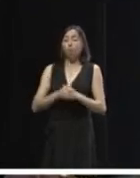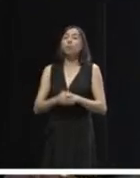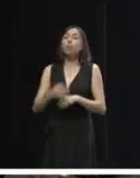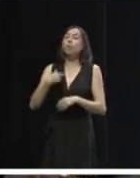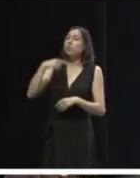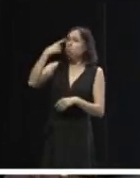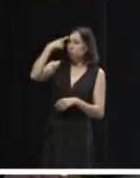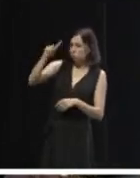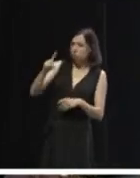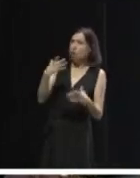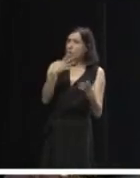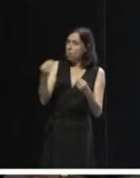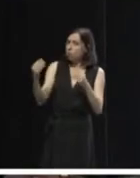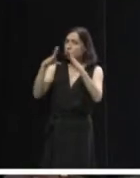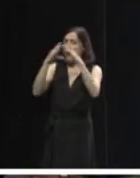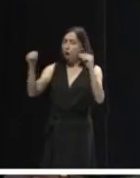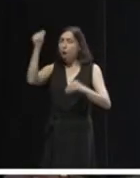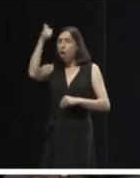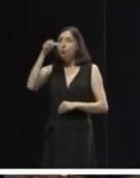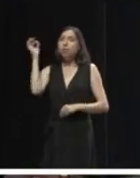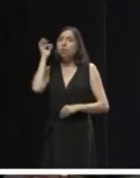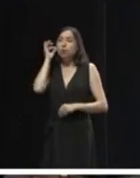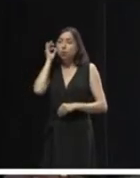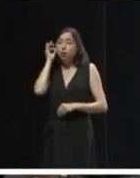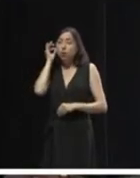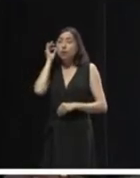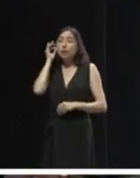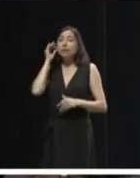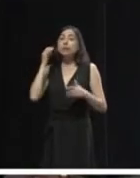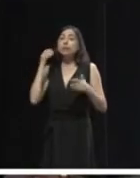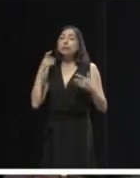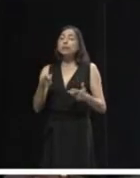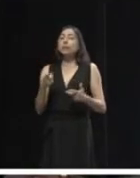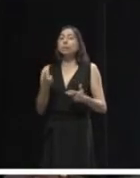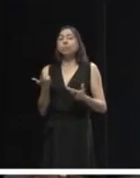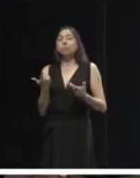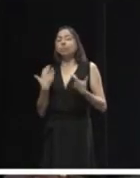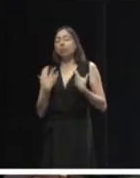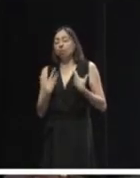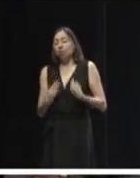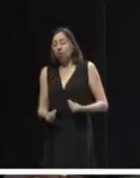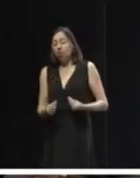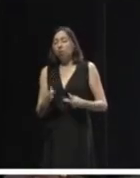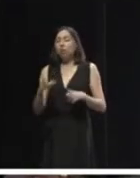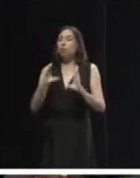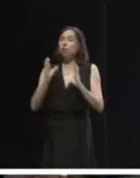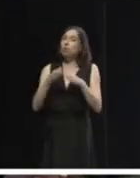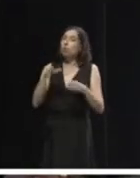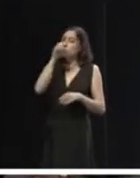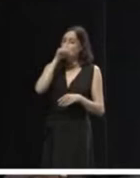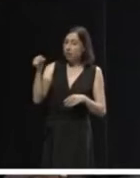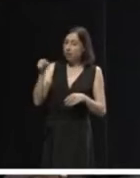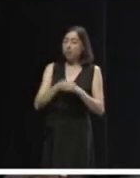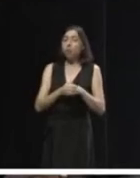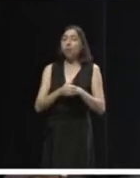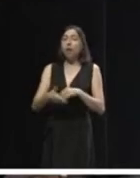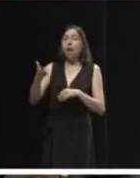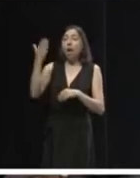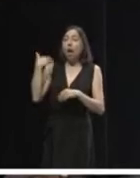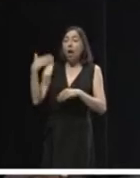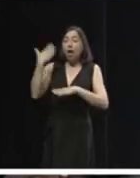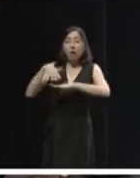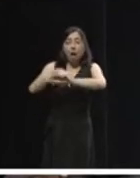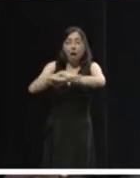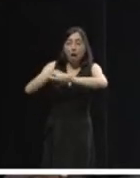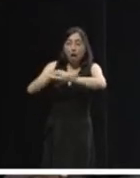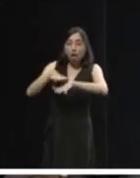que hay muchos andaluces y andaluzas que están decepcionados con el Partido Socialista. Han gobernado muchos